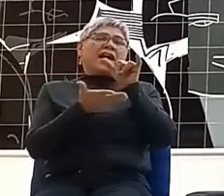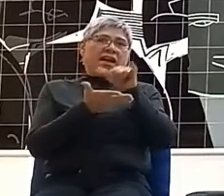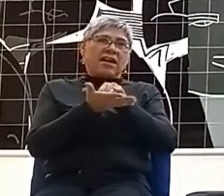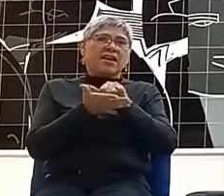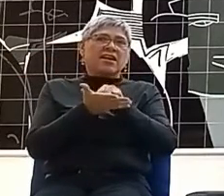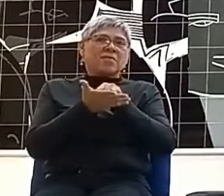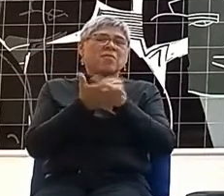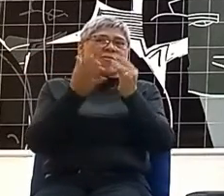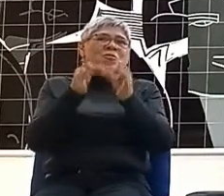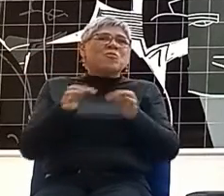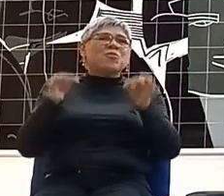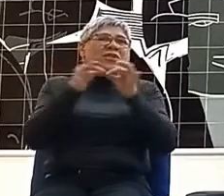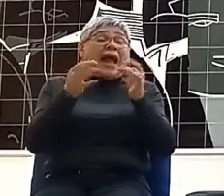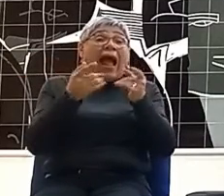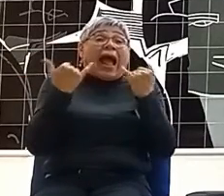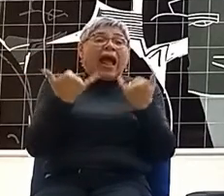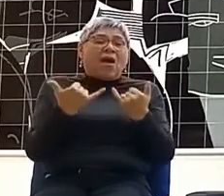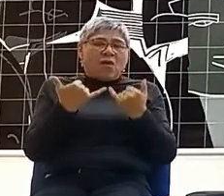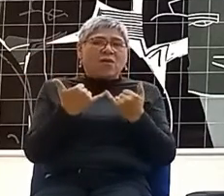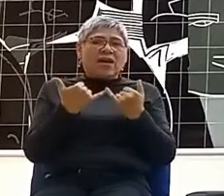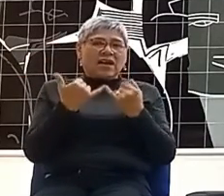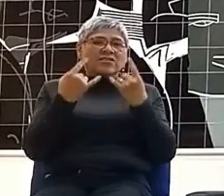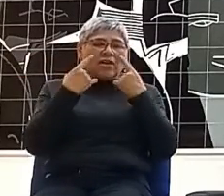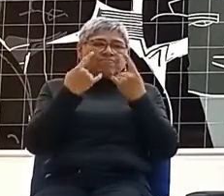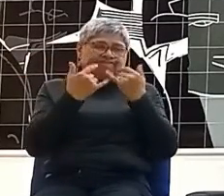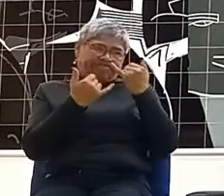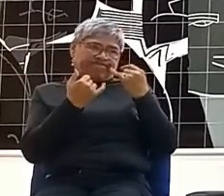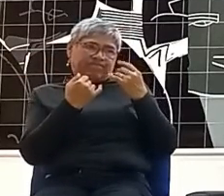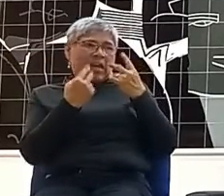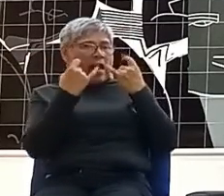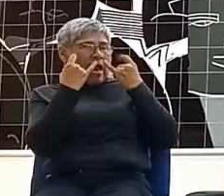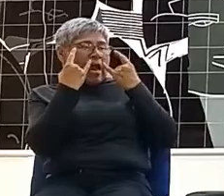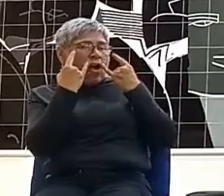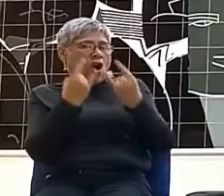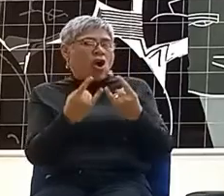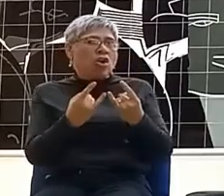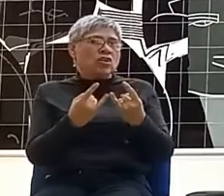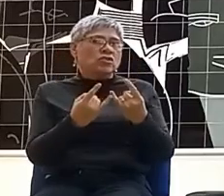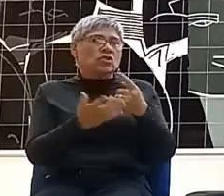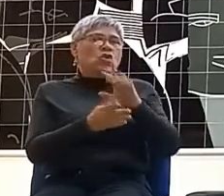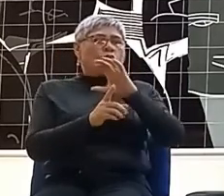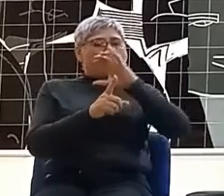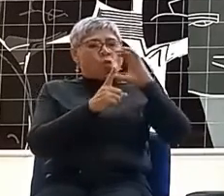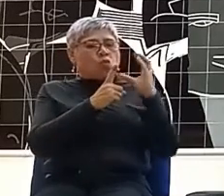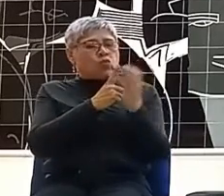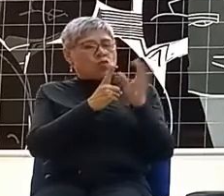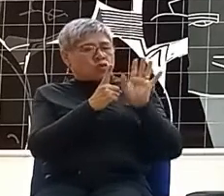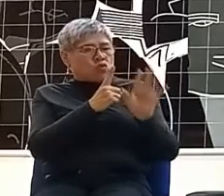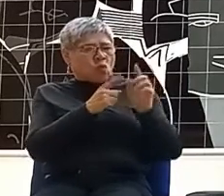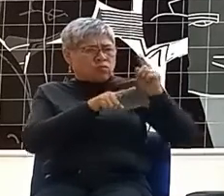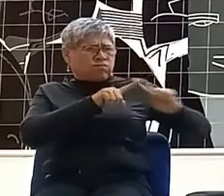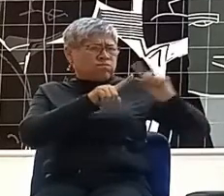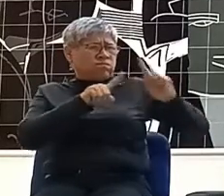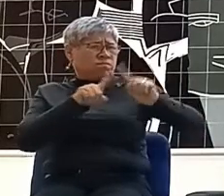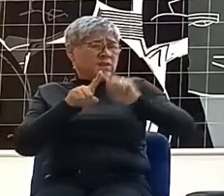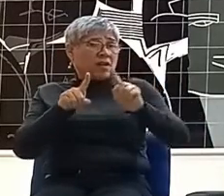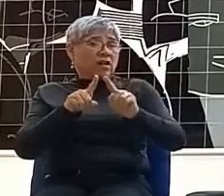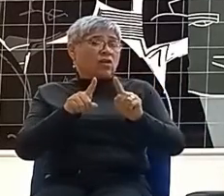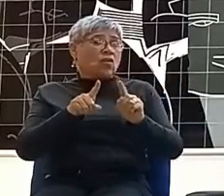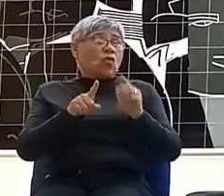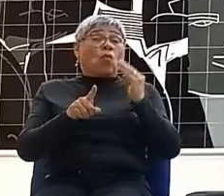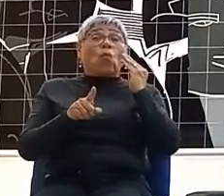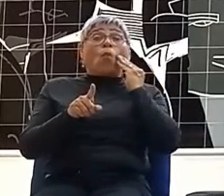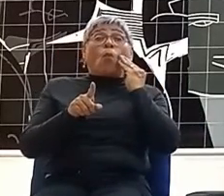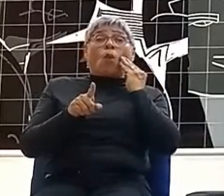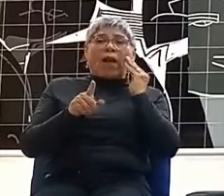justamente de hacer un reconocimiento a esa diversidad de la cultura. Usualmente cuando se habla